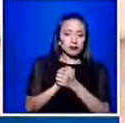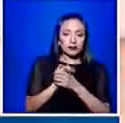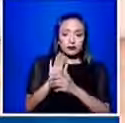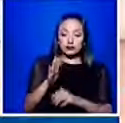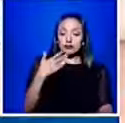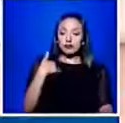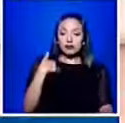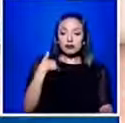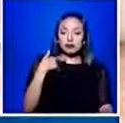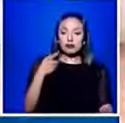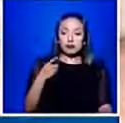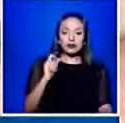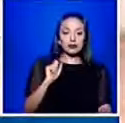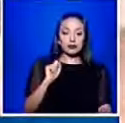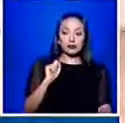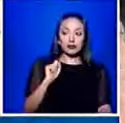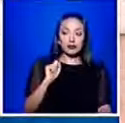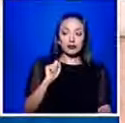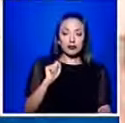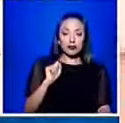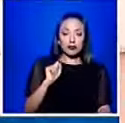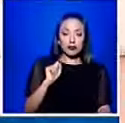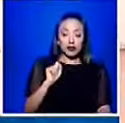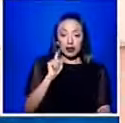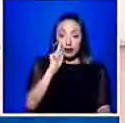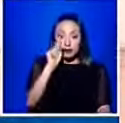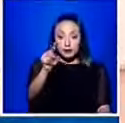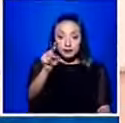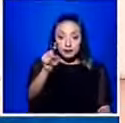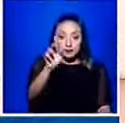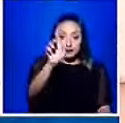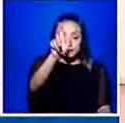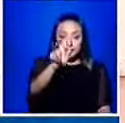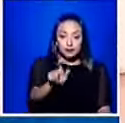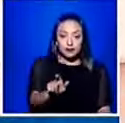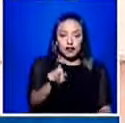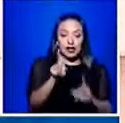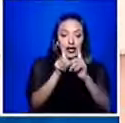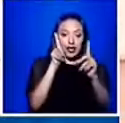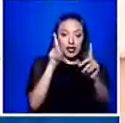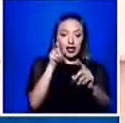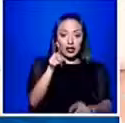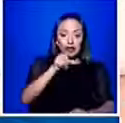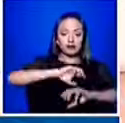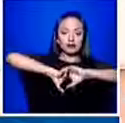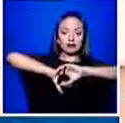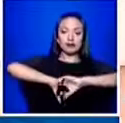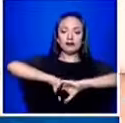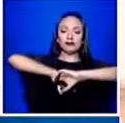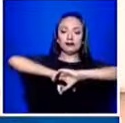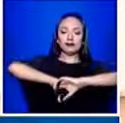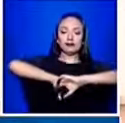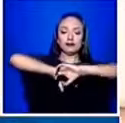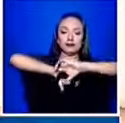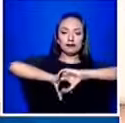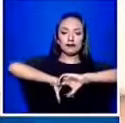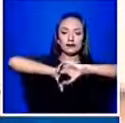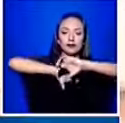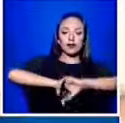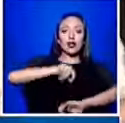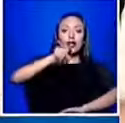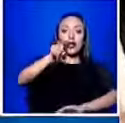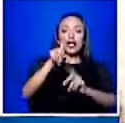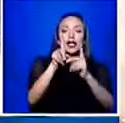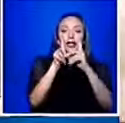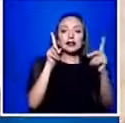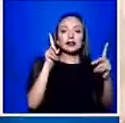nuestros símbolos patrios. Como ustedes pueden observar, ya estamos viendo al abanderado de la